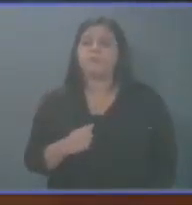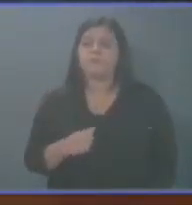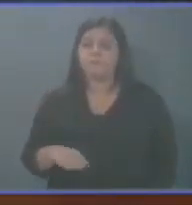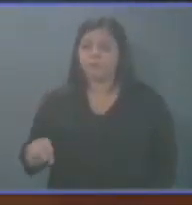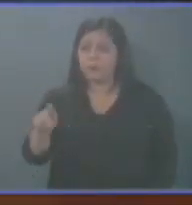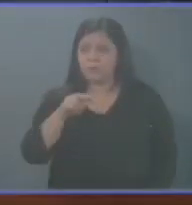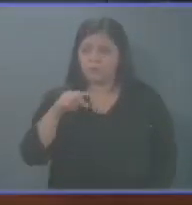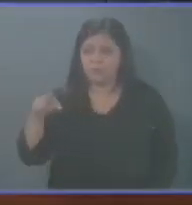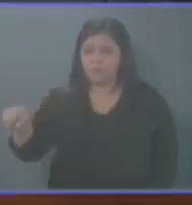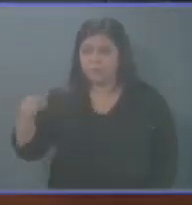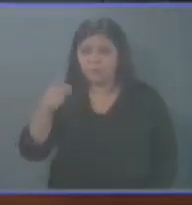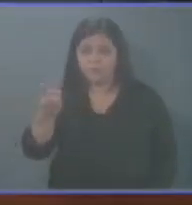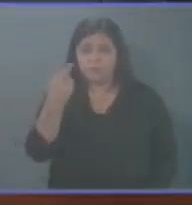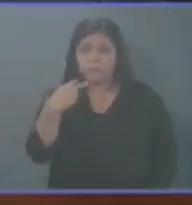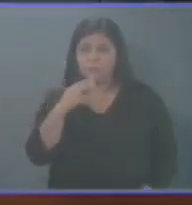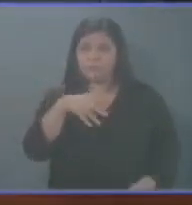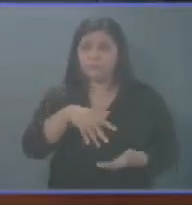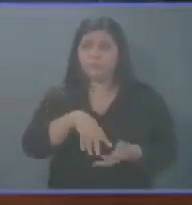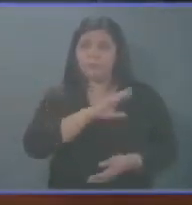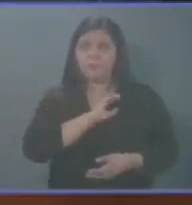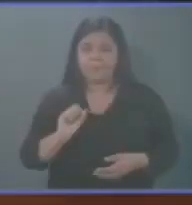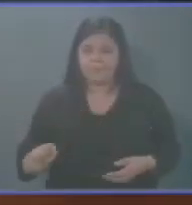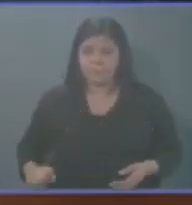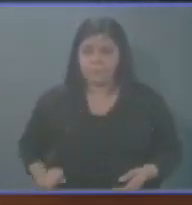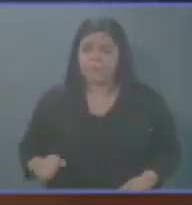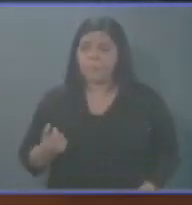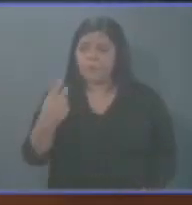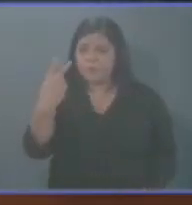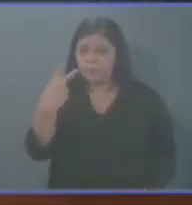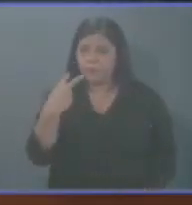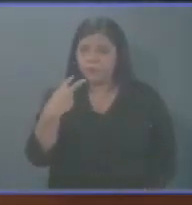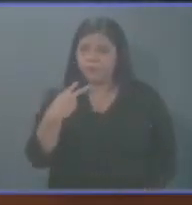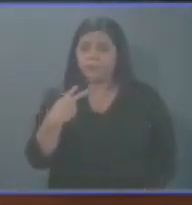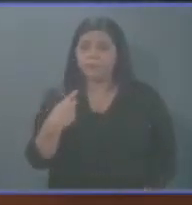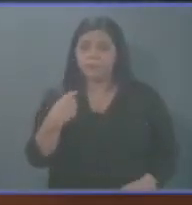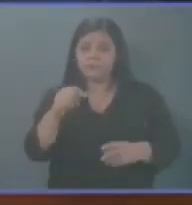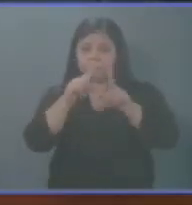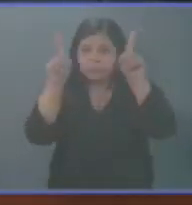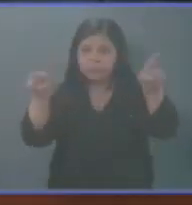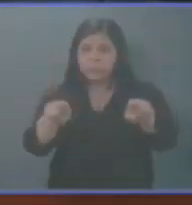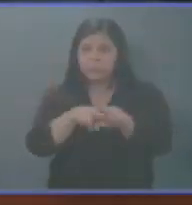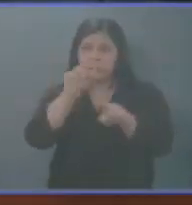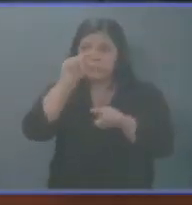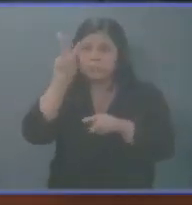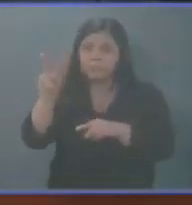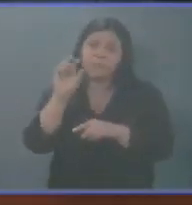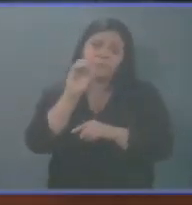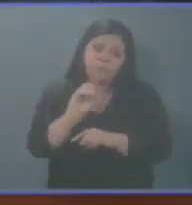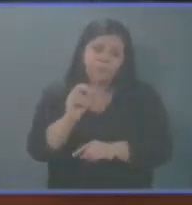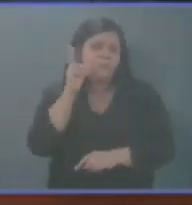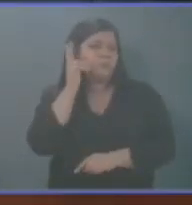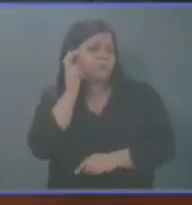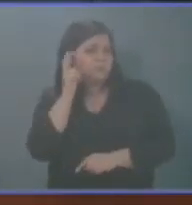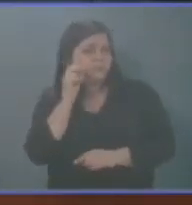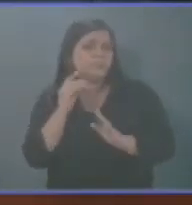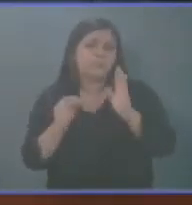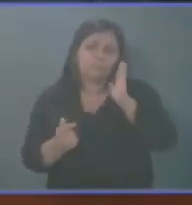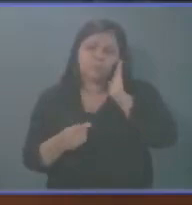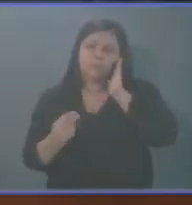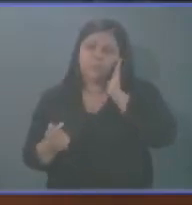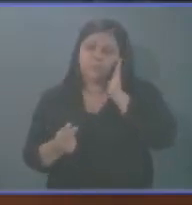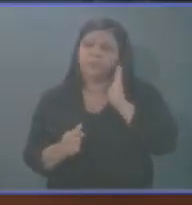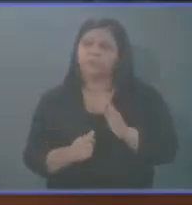que nos están viendo, pueblo salvadoreño, que nos está viendo por la televisión legislativa o que esté escuchando la radio legislativa.